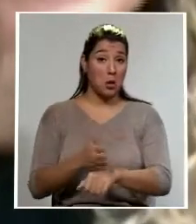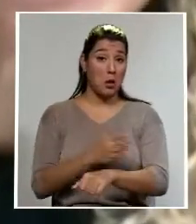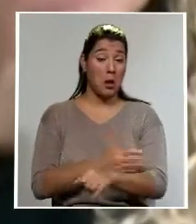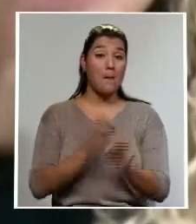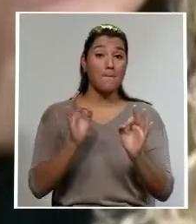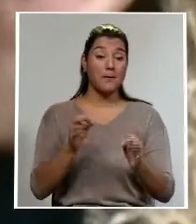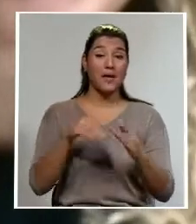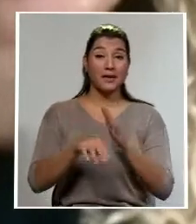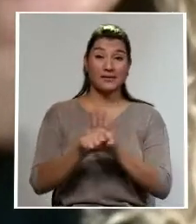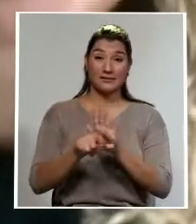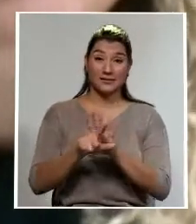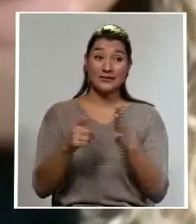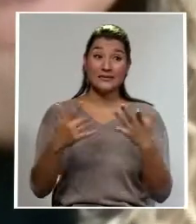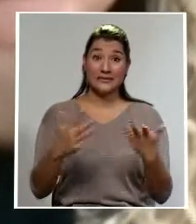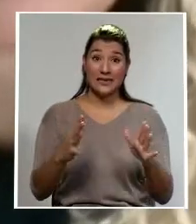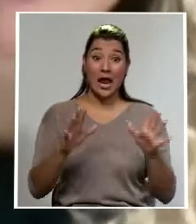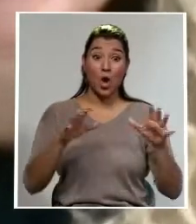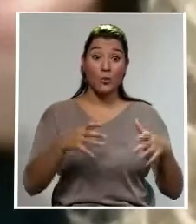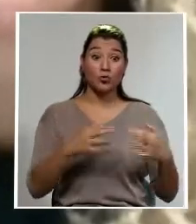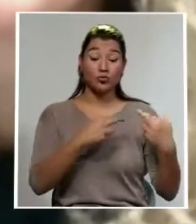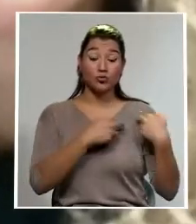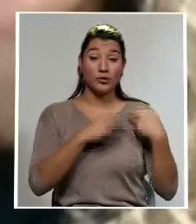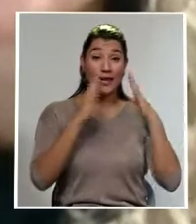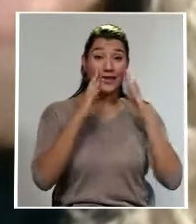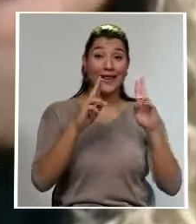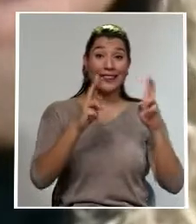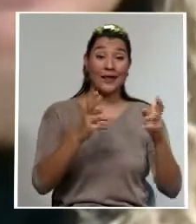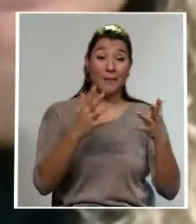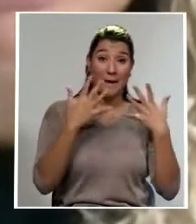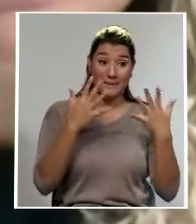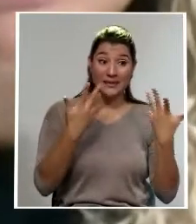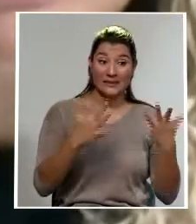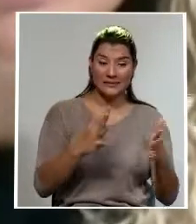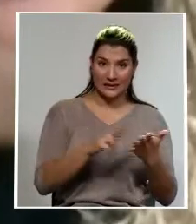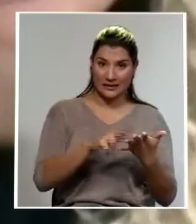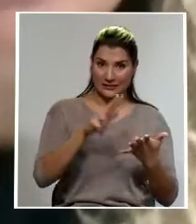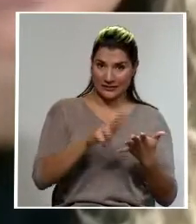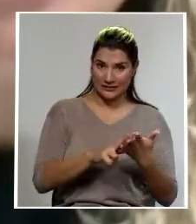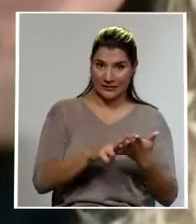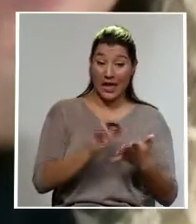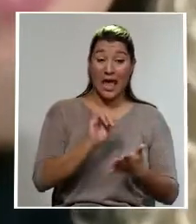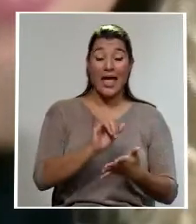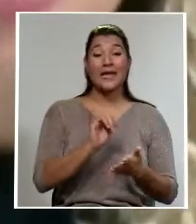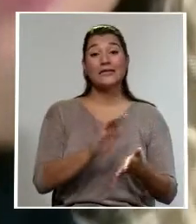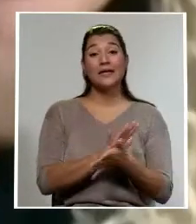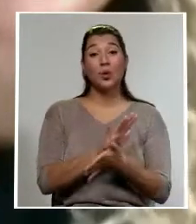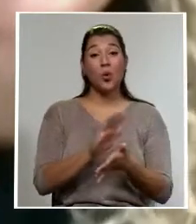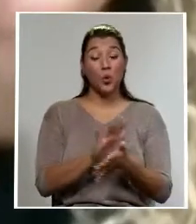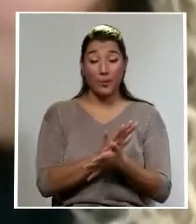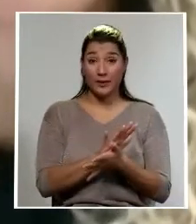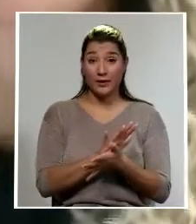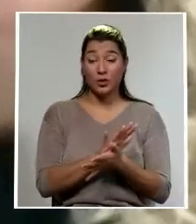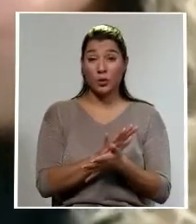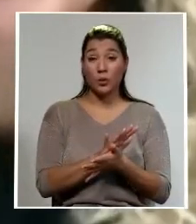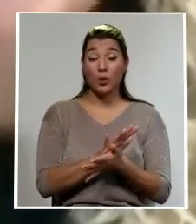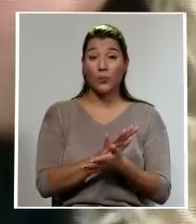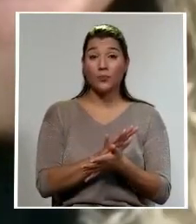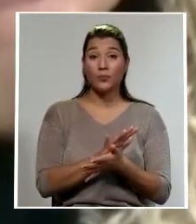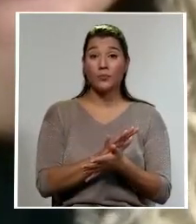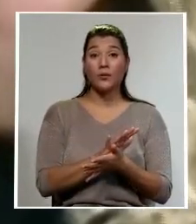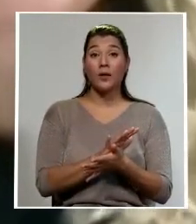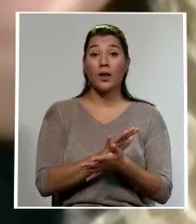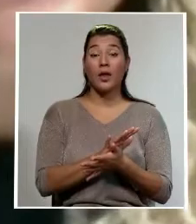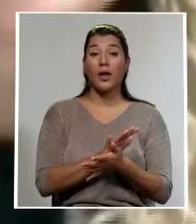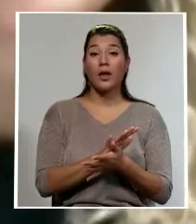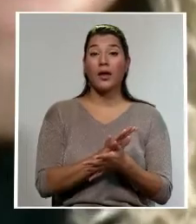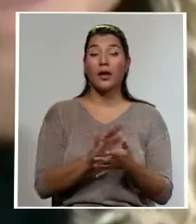ya salió dictaminado de la Comisión de Ambiente. Es un proyecto que lo suscribimos todos los diputados